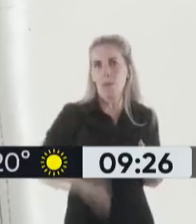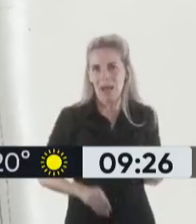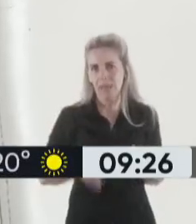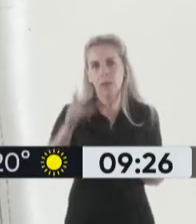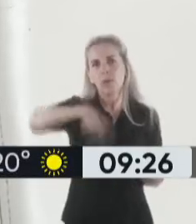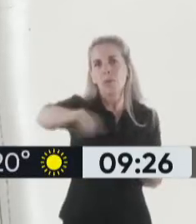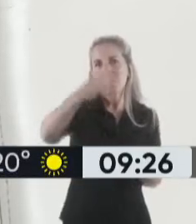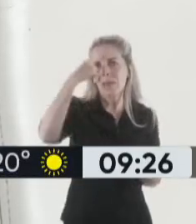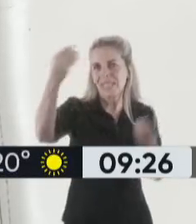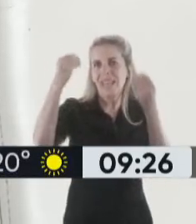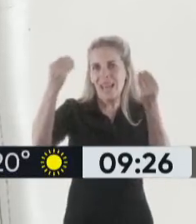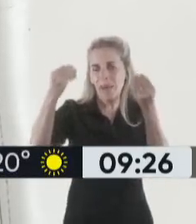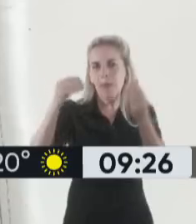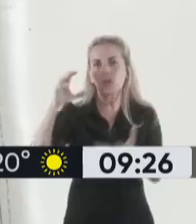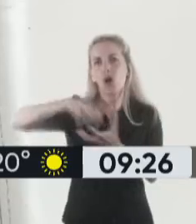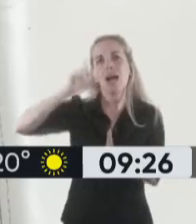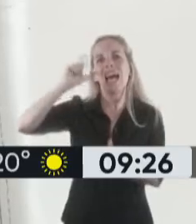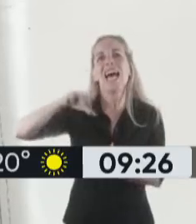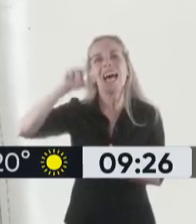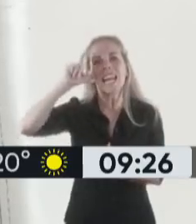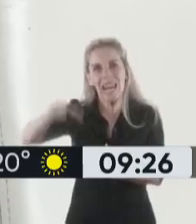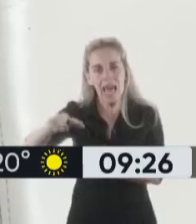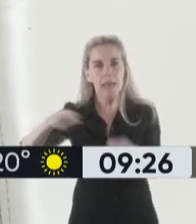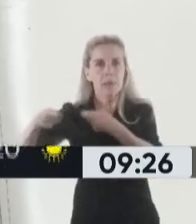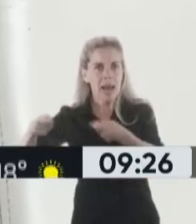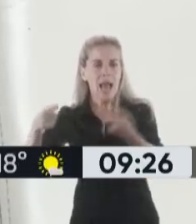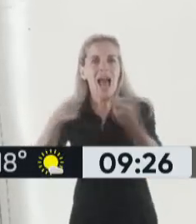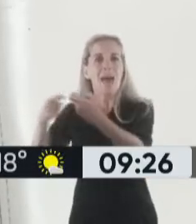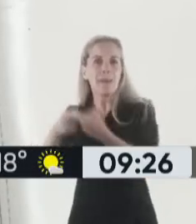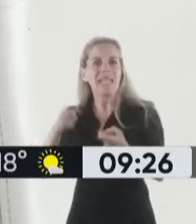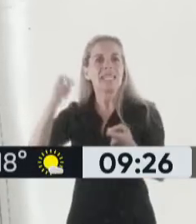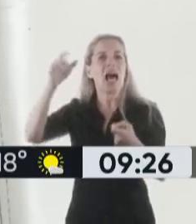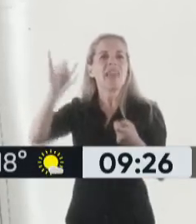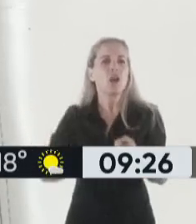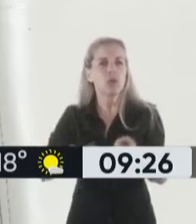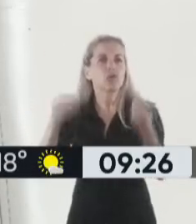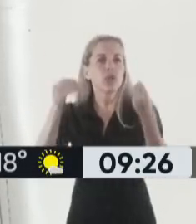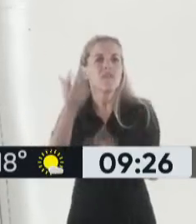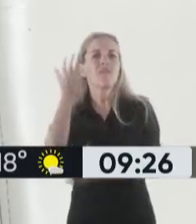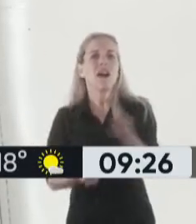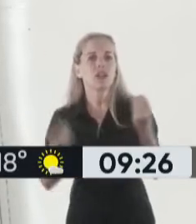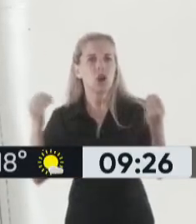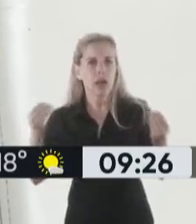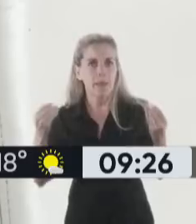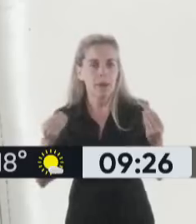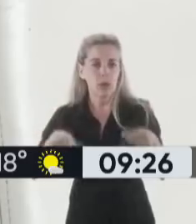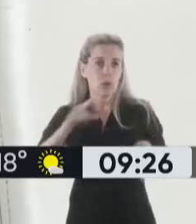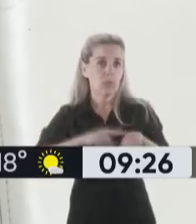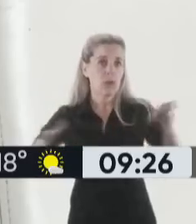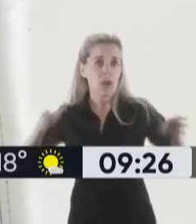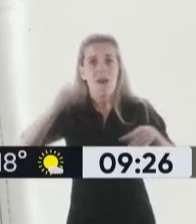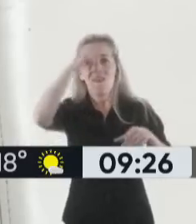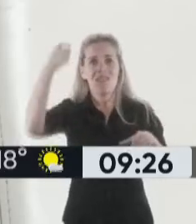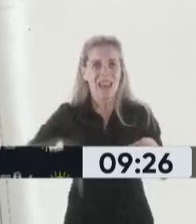falló el contralor del ENRE sobre las empresas? Se llega al final del verano en esta situación. Y por otro lado, y sobre el mismo tema,